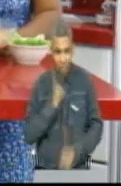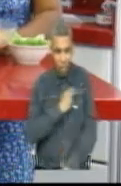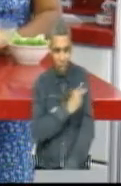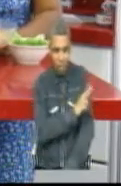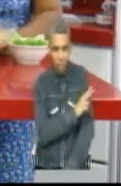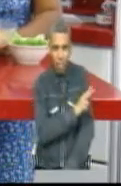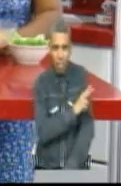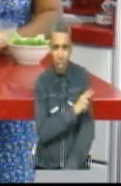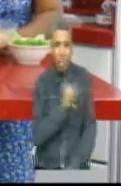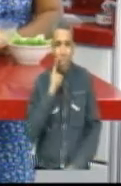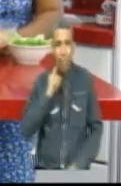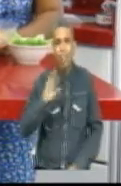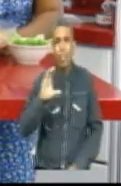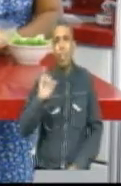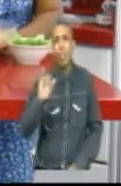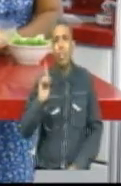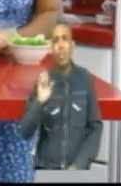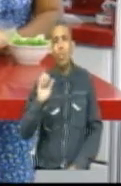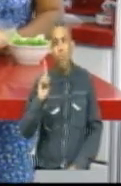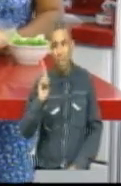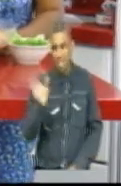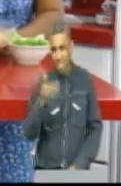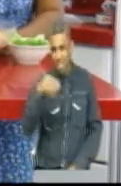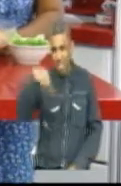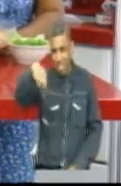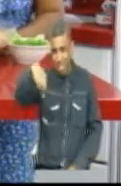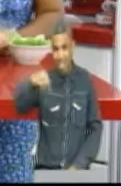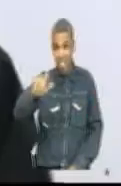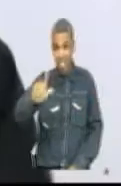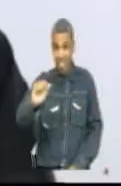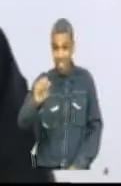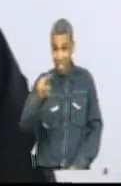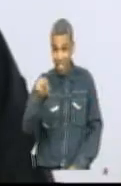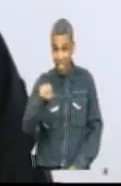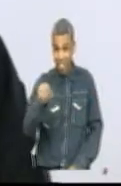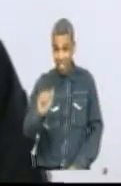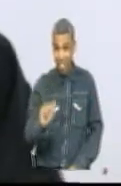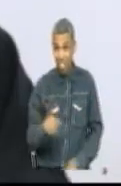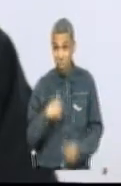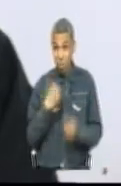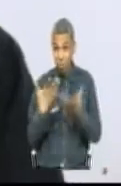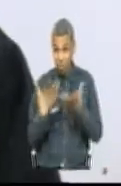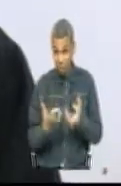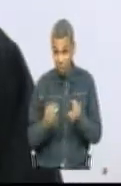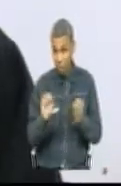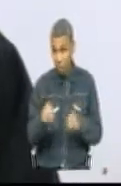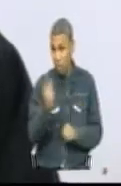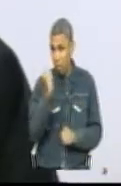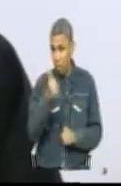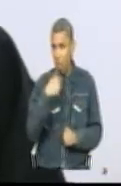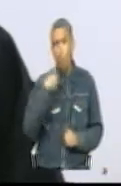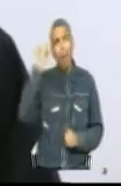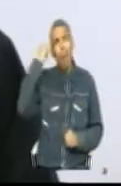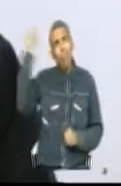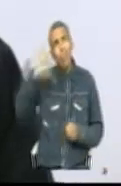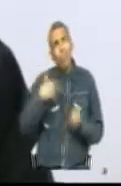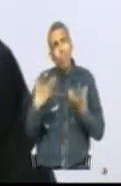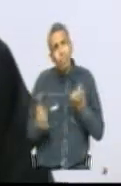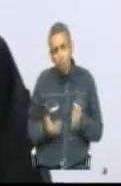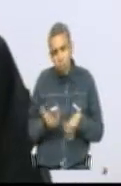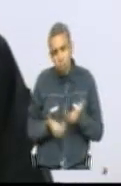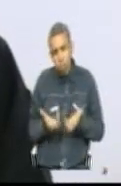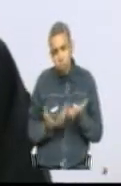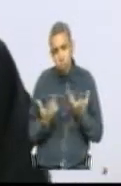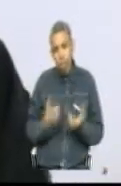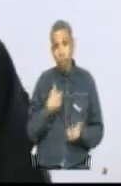y si usted tiene alguna preparación que quiere que nosotros en el momento en el restaurante será preparemos con mucho gusto nosotros saldremos a la mesa